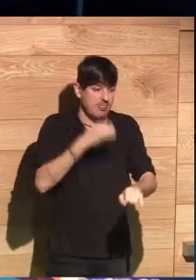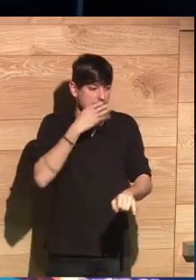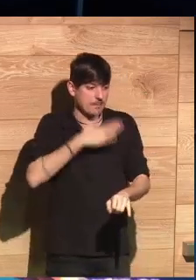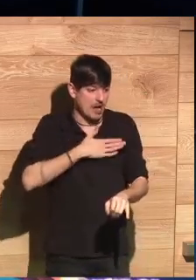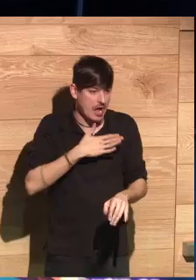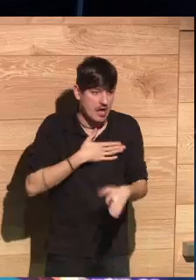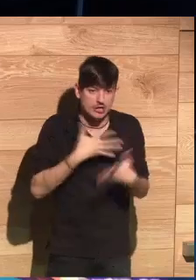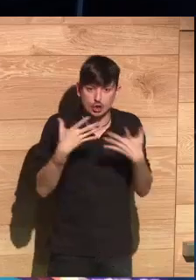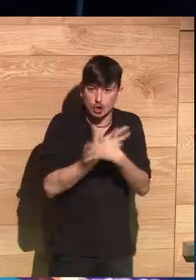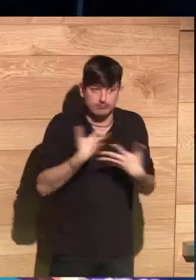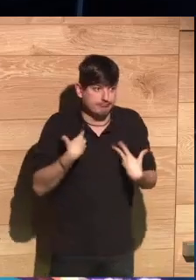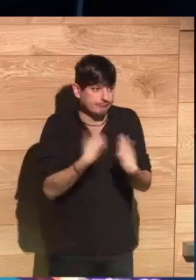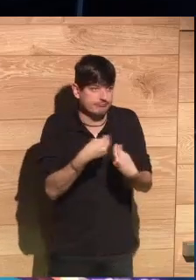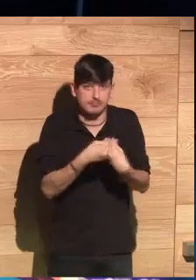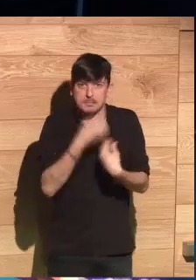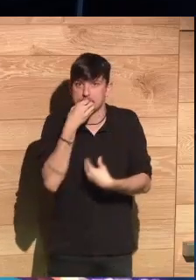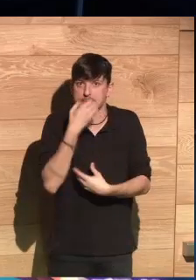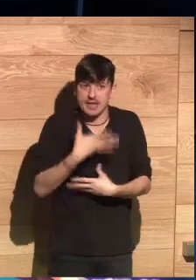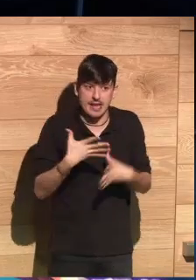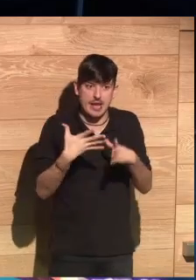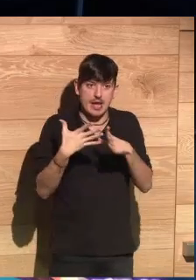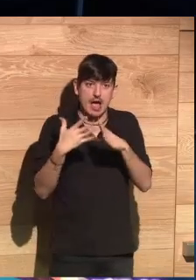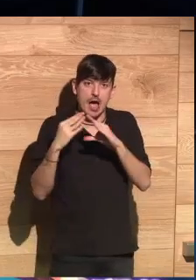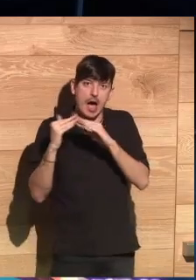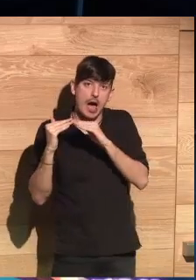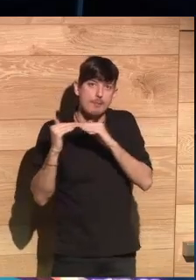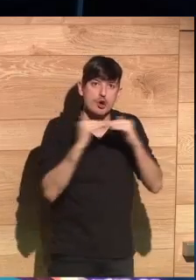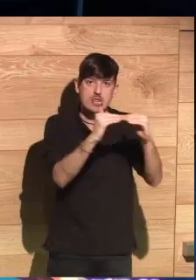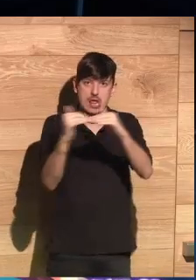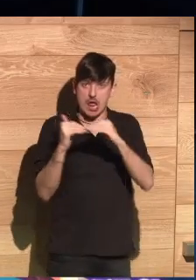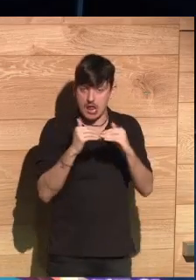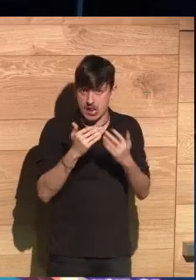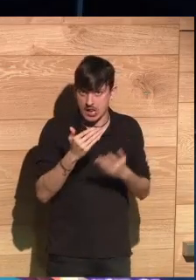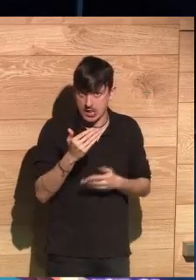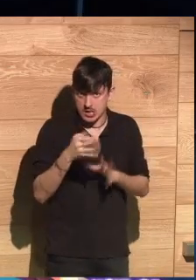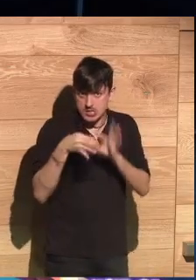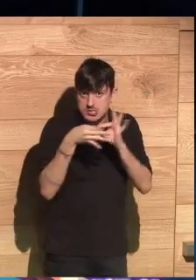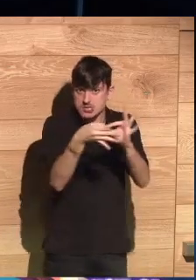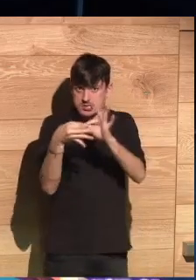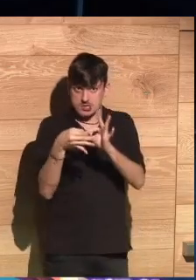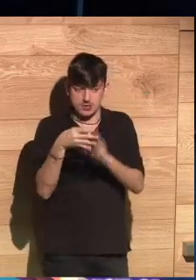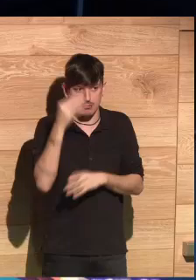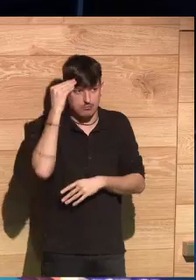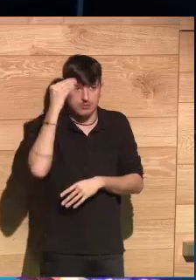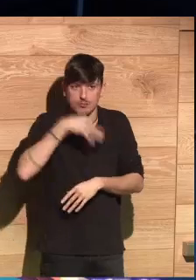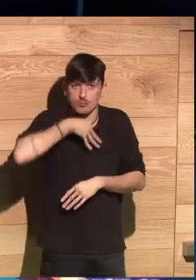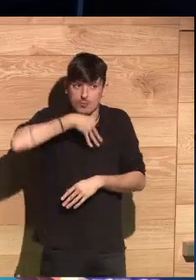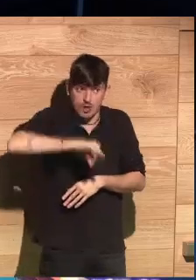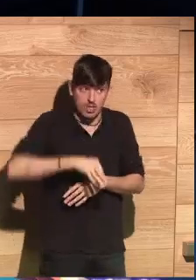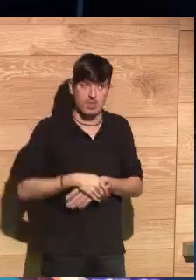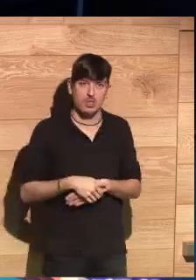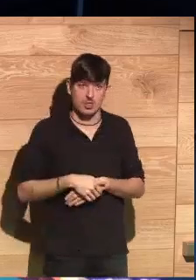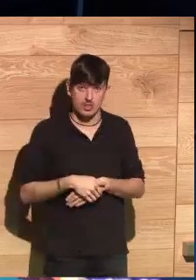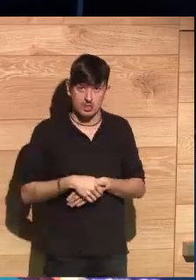la concordia, al estar todos en una armonía. Yo creo que eso es posible y que siempre ha habido gestualidades que van hacia